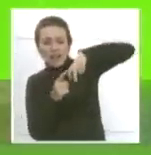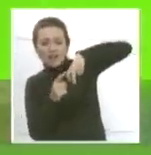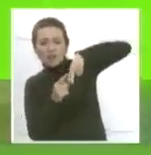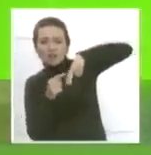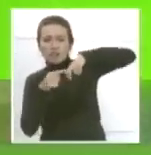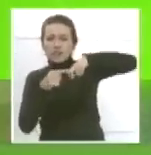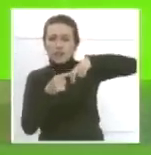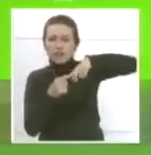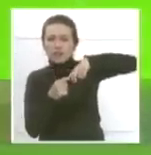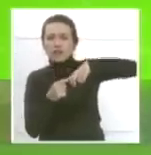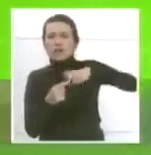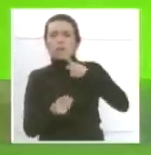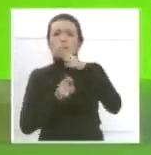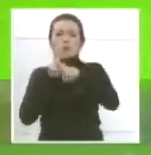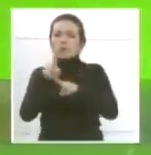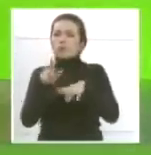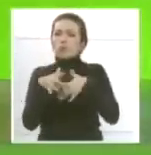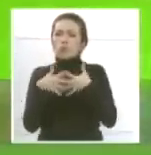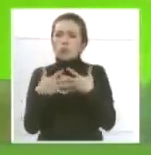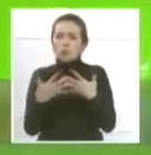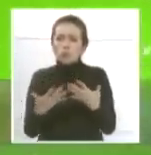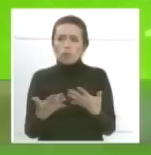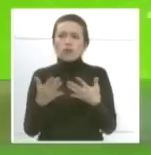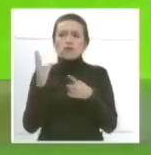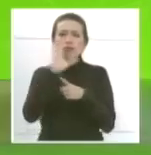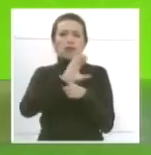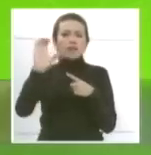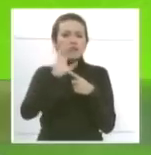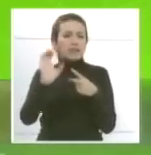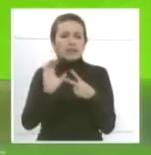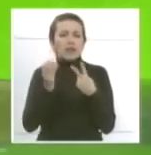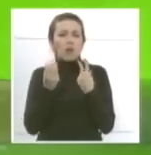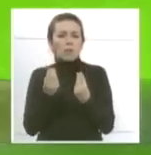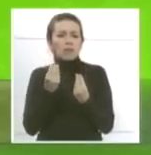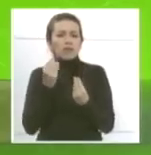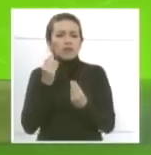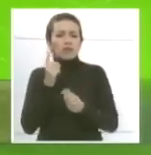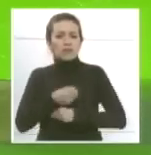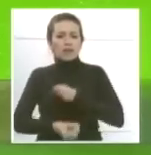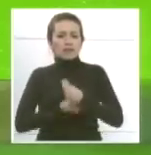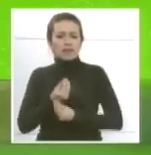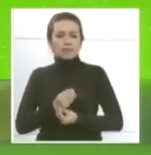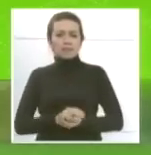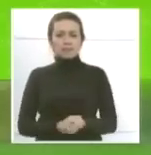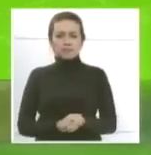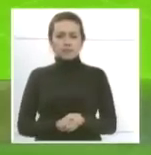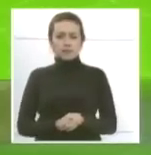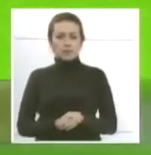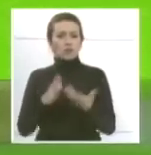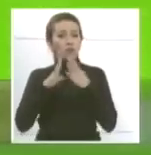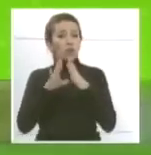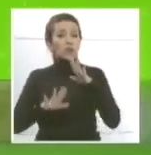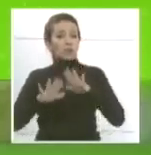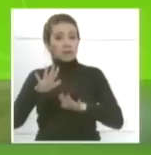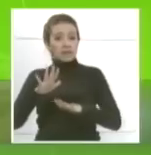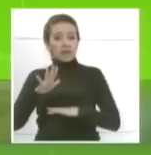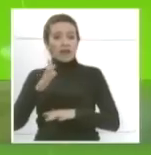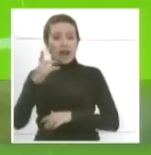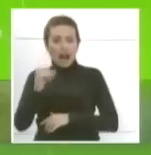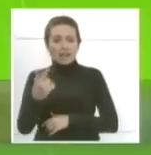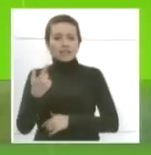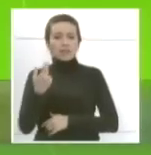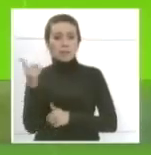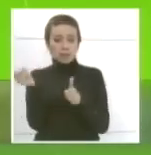¿en qué consiste el diagnóstico? Entonces, lo más importante es tenerla, clasificar en qué etapa del